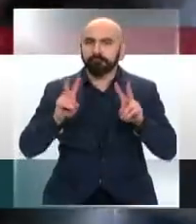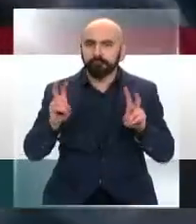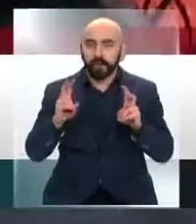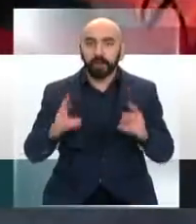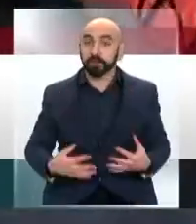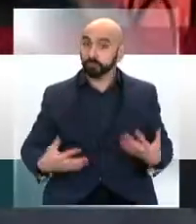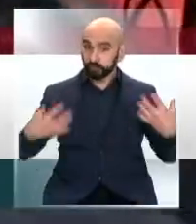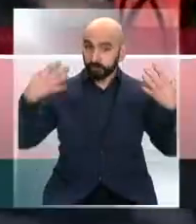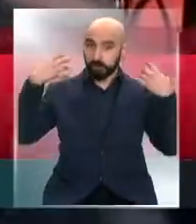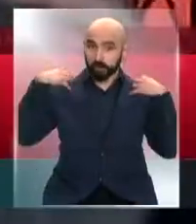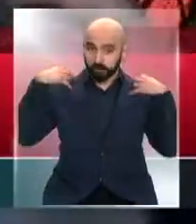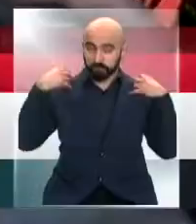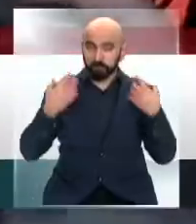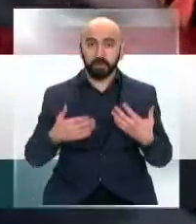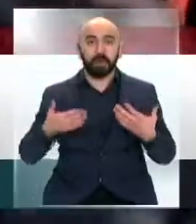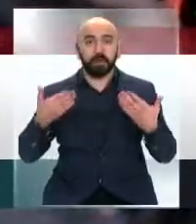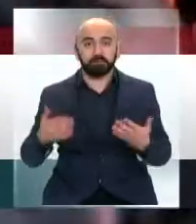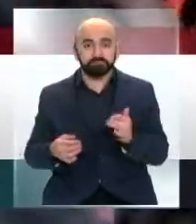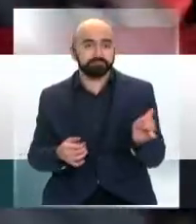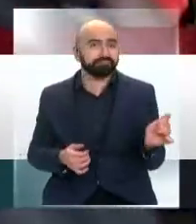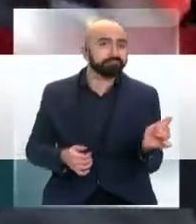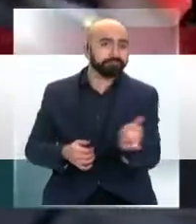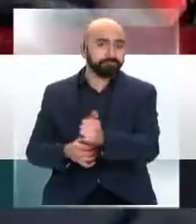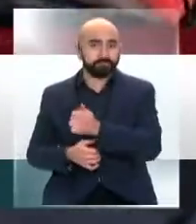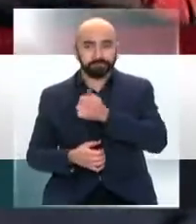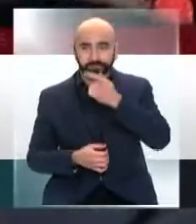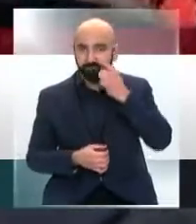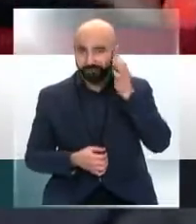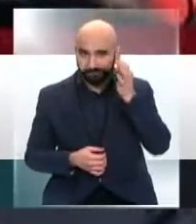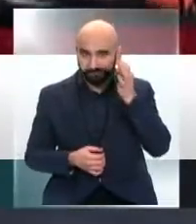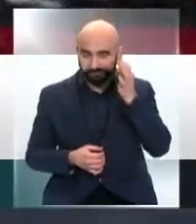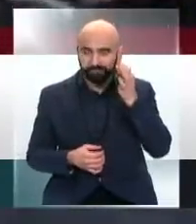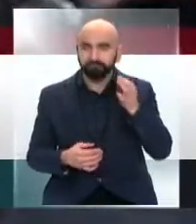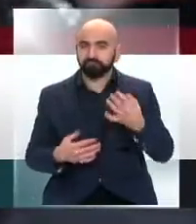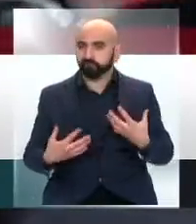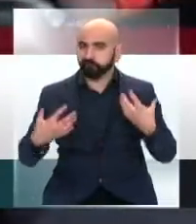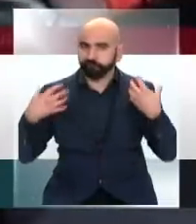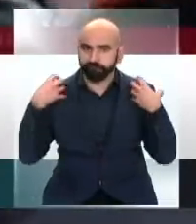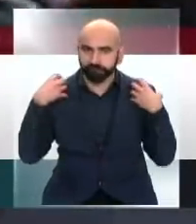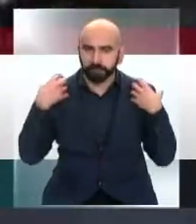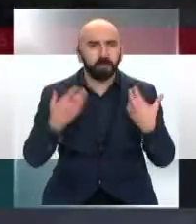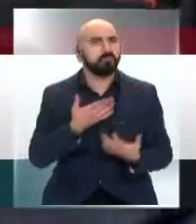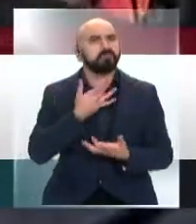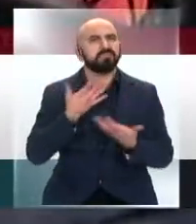que hoy día todos y todas tenemos sobre nuestros hombros, porque